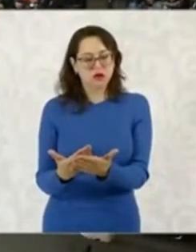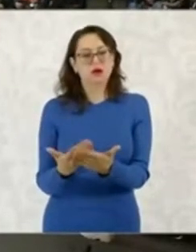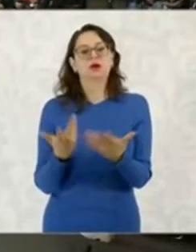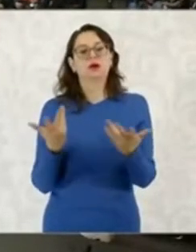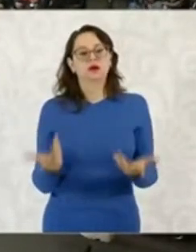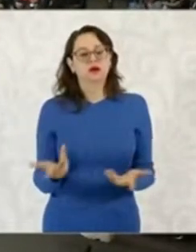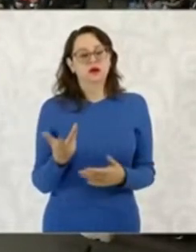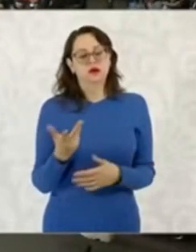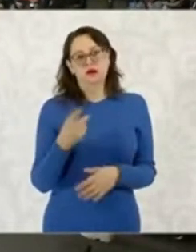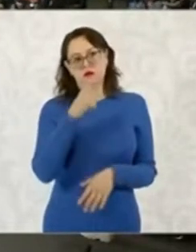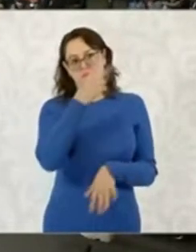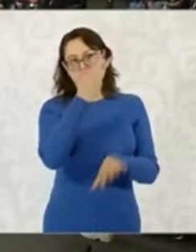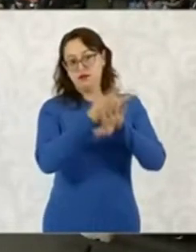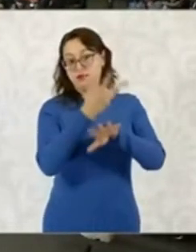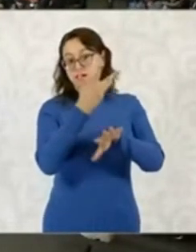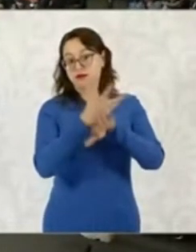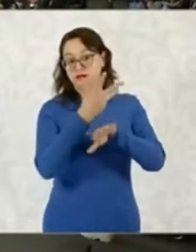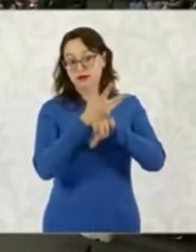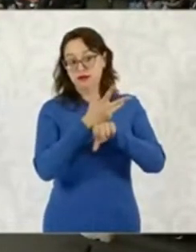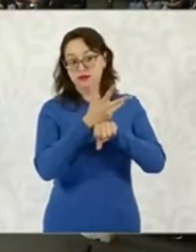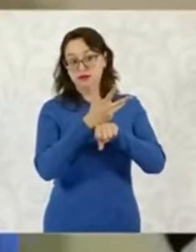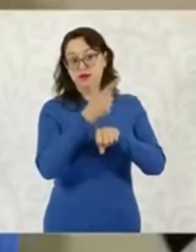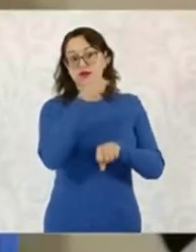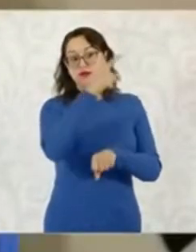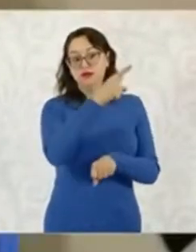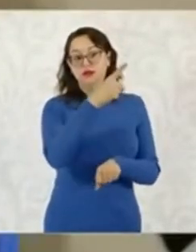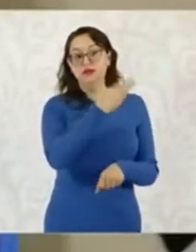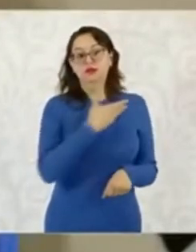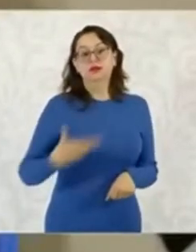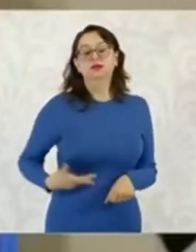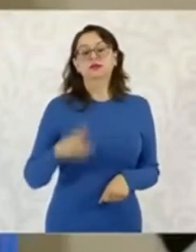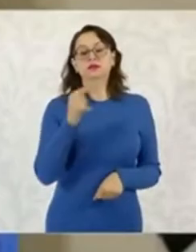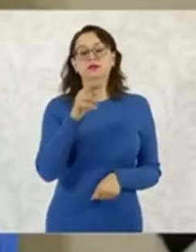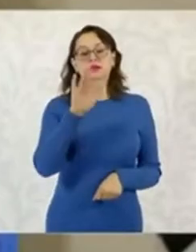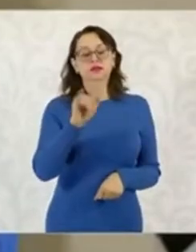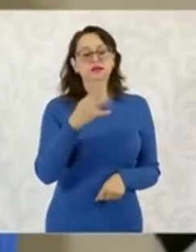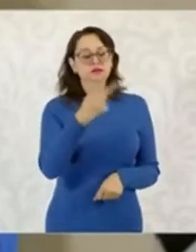posición de Estados Unidos, sobre todo a raíz de que Donald Trump pues asumió la presidencia.